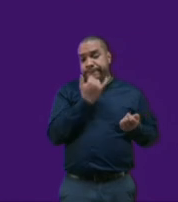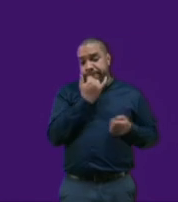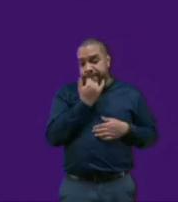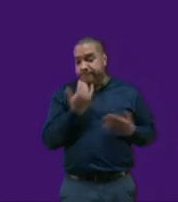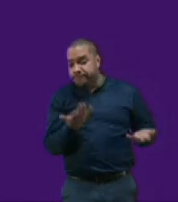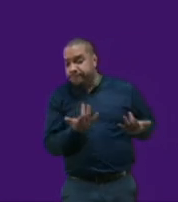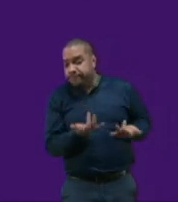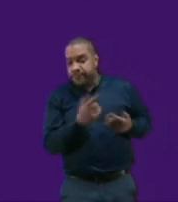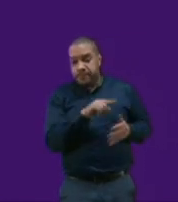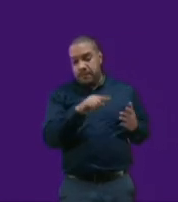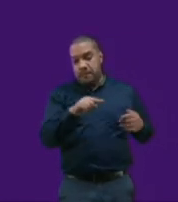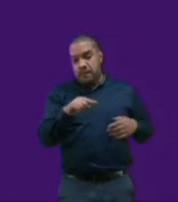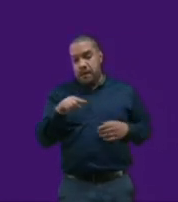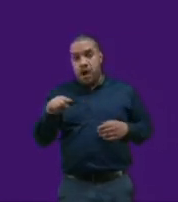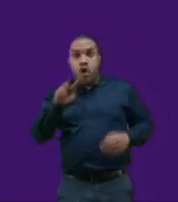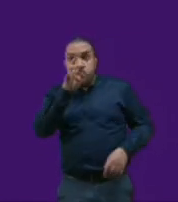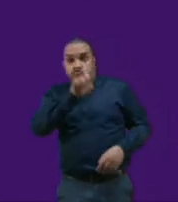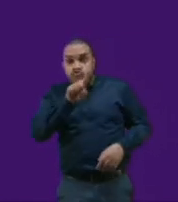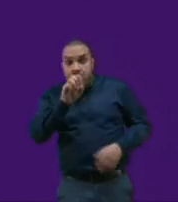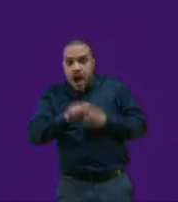Precisamente, y ella lo reconocía